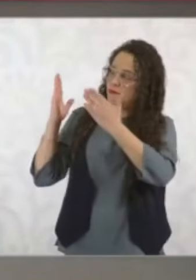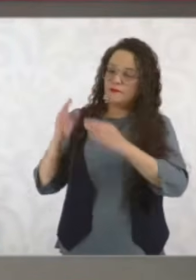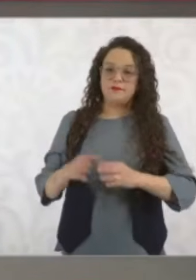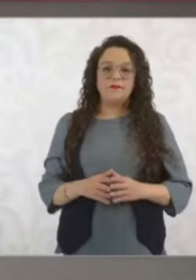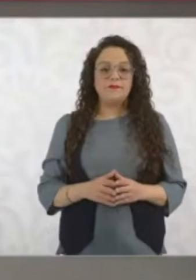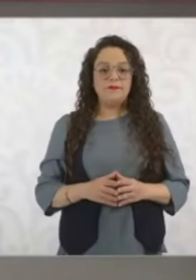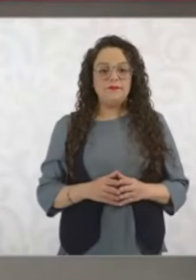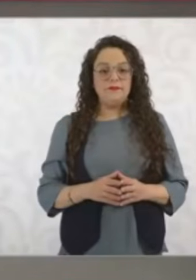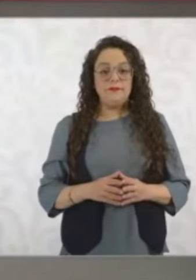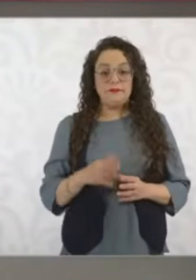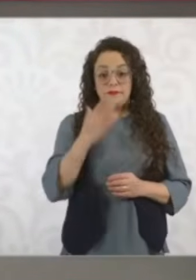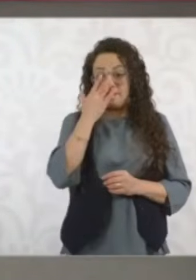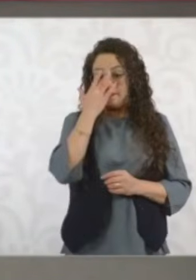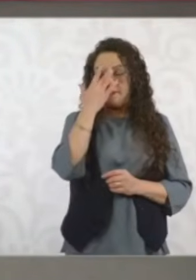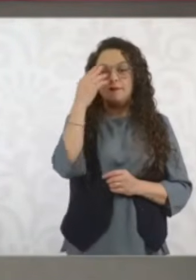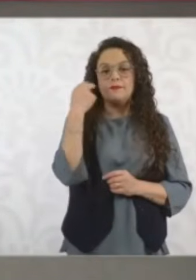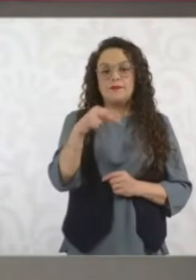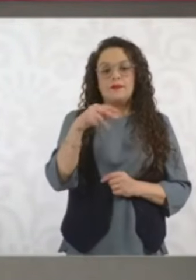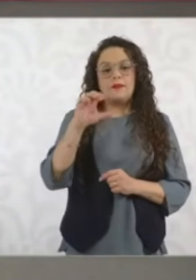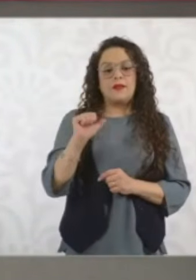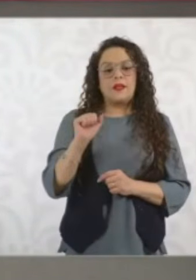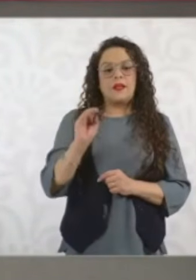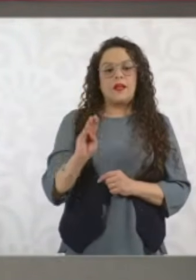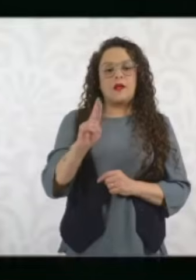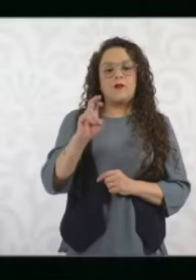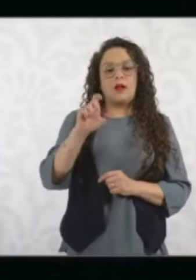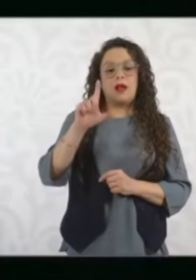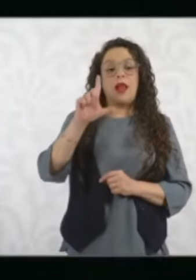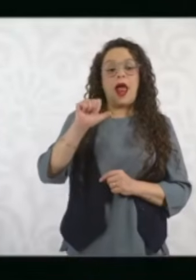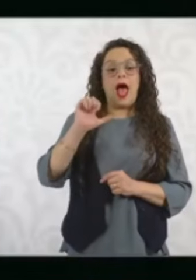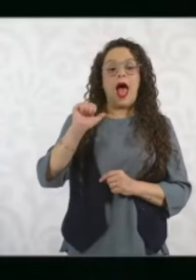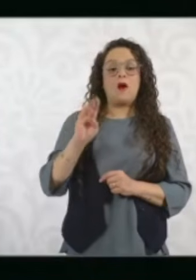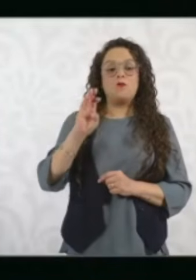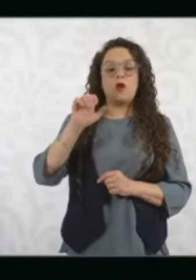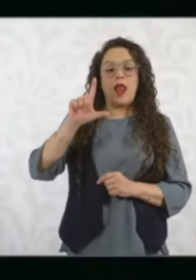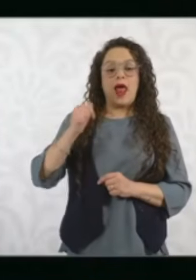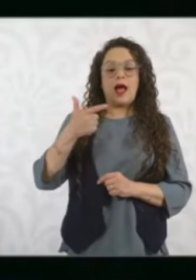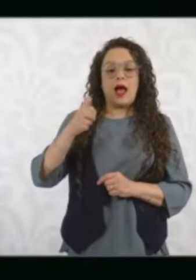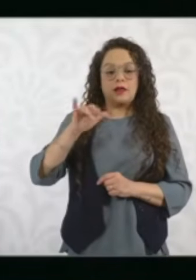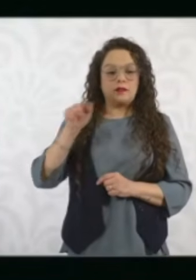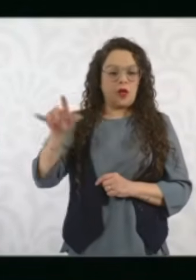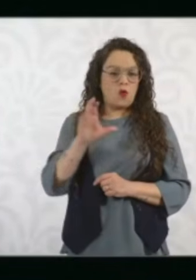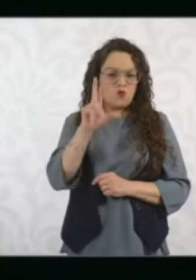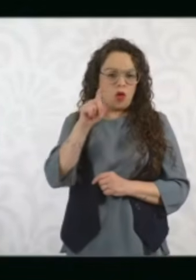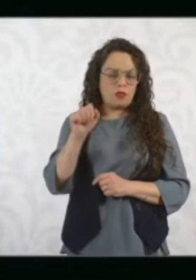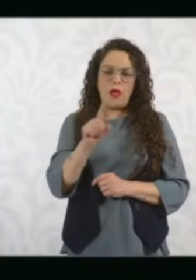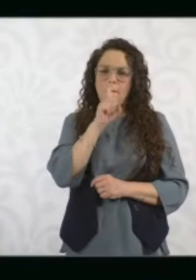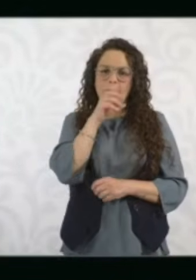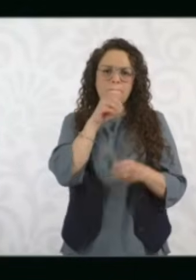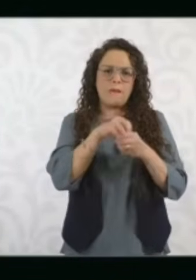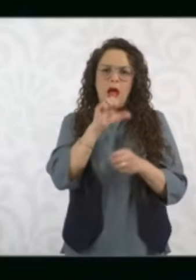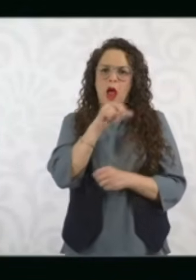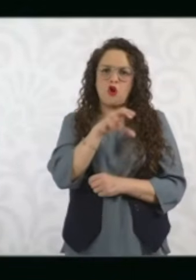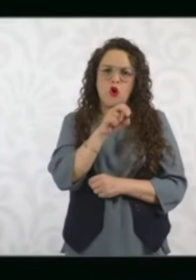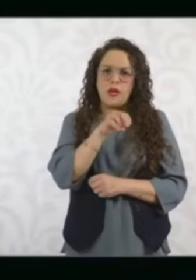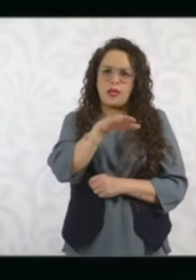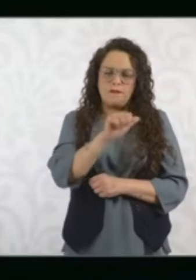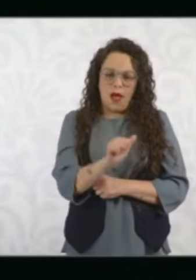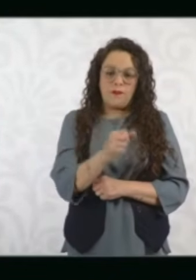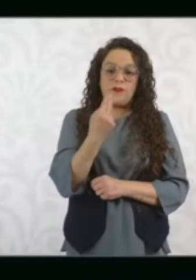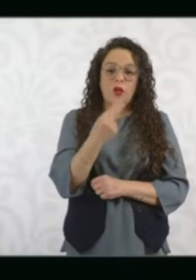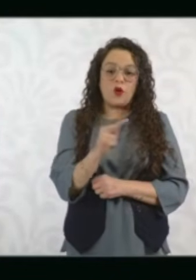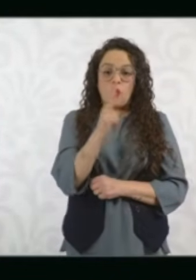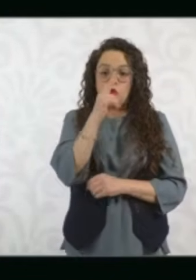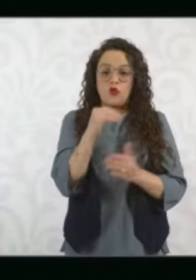Esta es la abuela García, nuevamente anónima, es una cuenta anónima, se une en noviembre